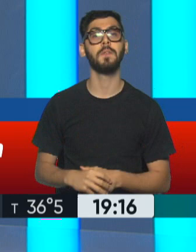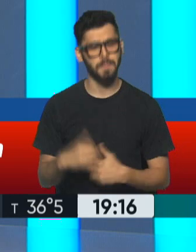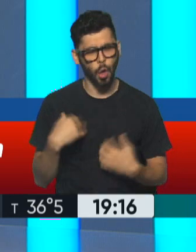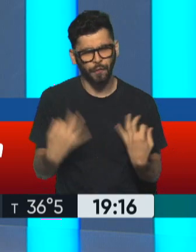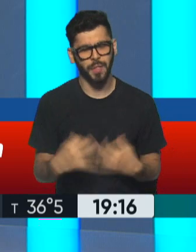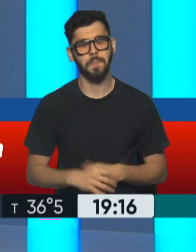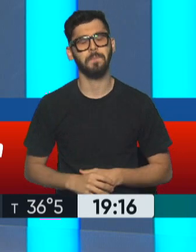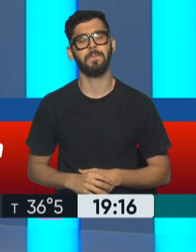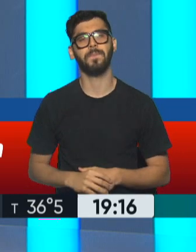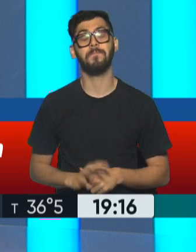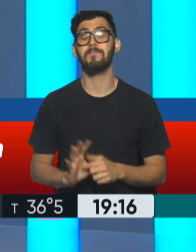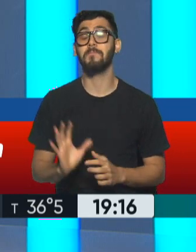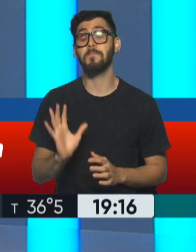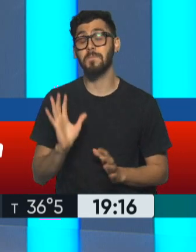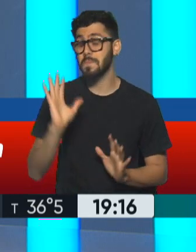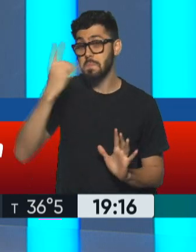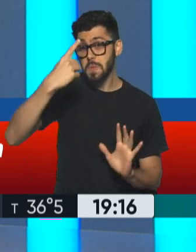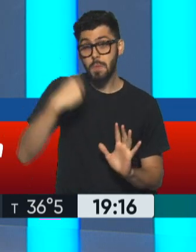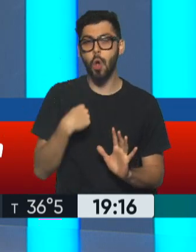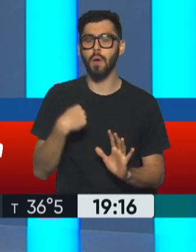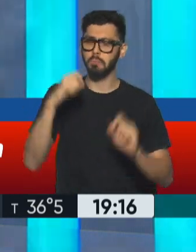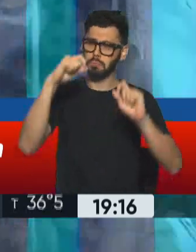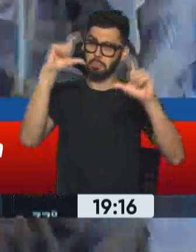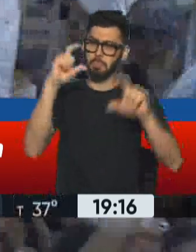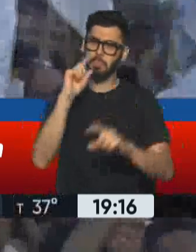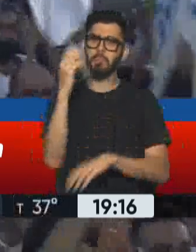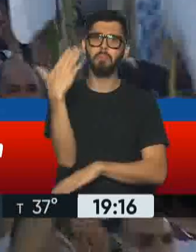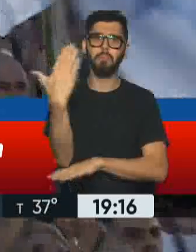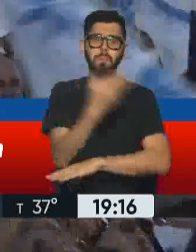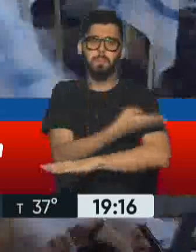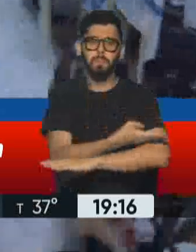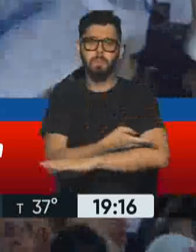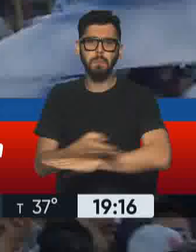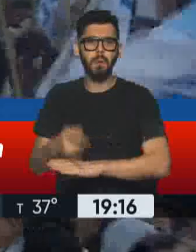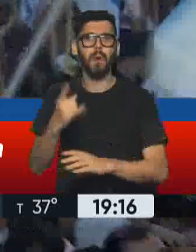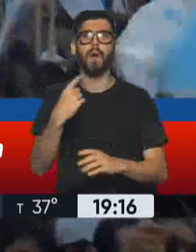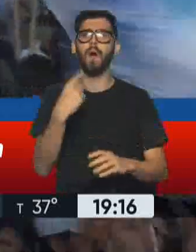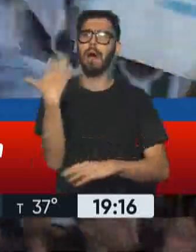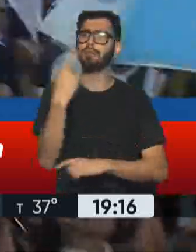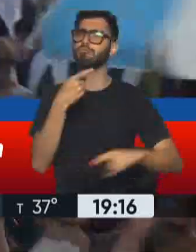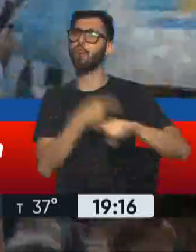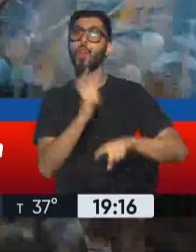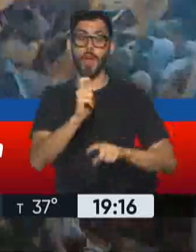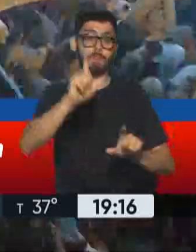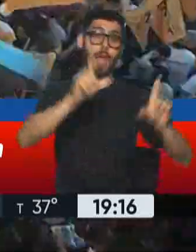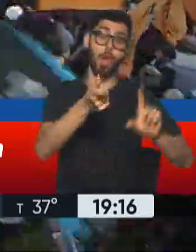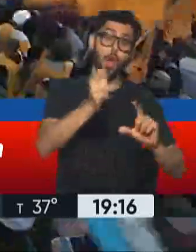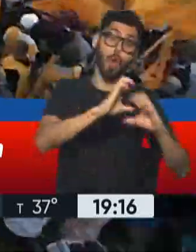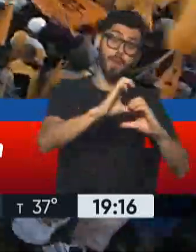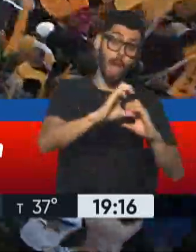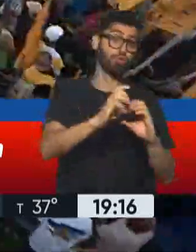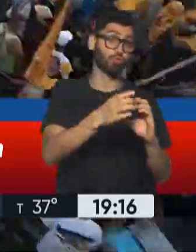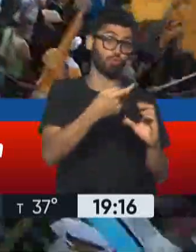pronto me llamó la atención que cuando ves el discurso, los enemigos que eligió fueron los medios de comunicación por un lado, a los que les